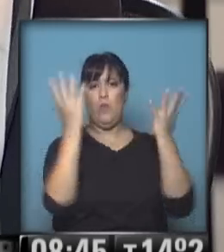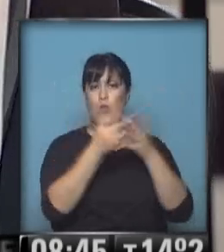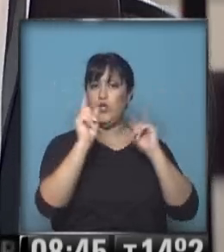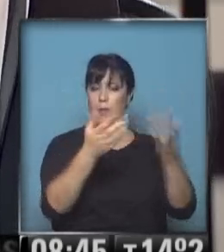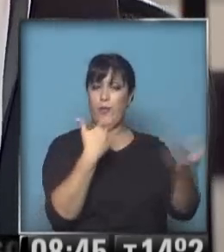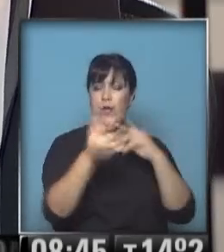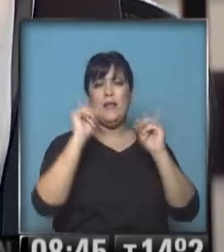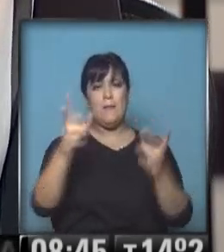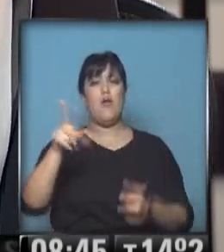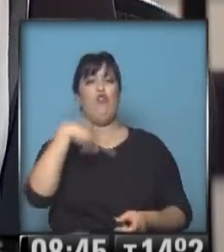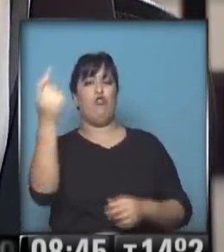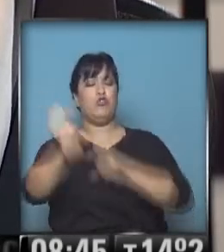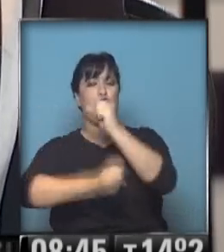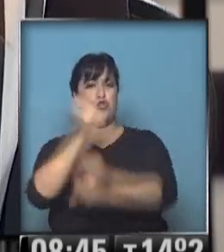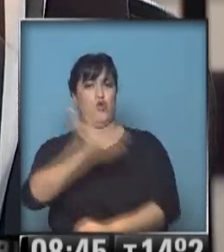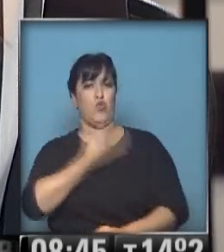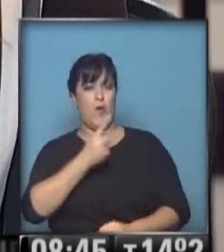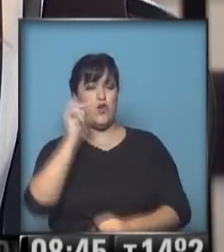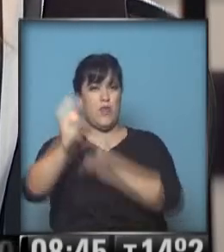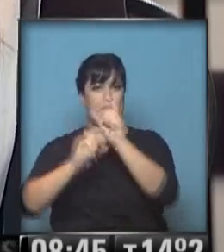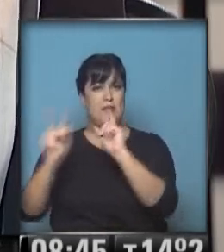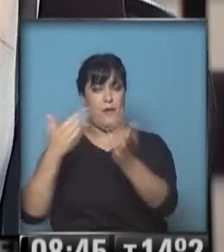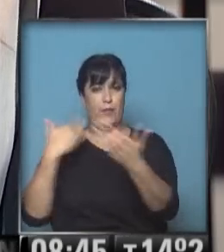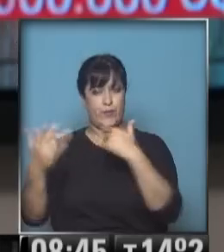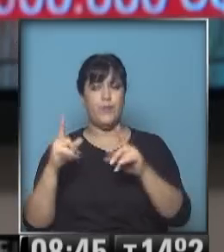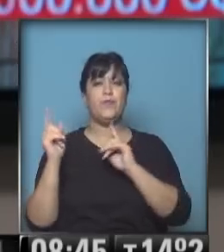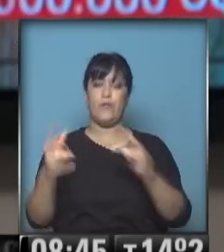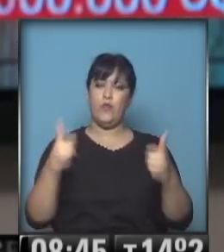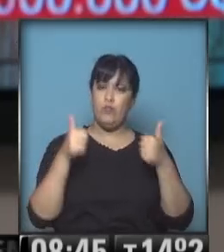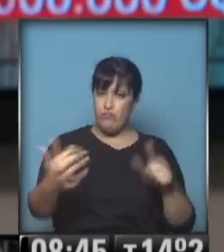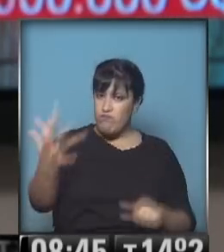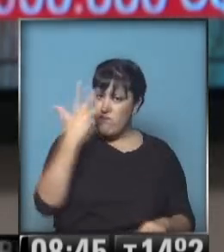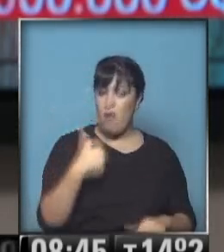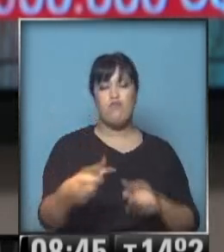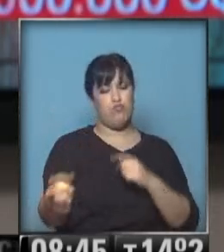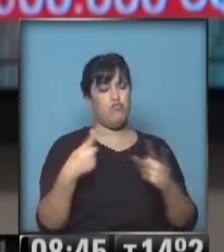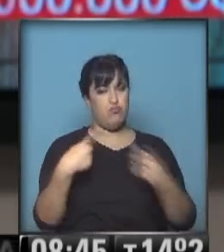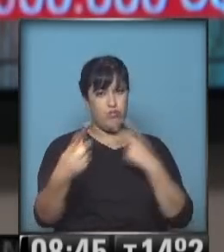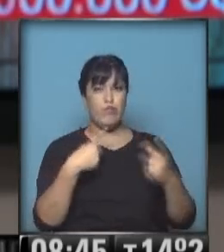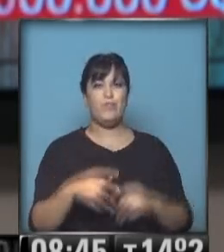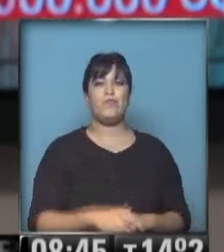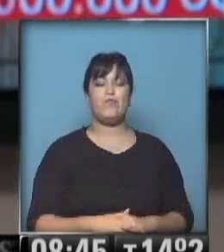empresarios todo eso allí en Naciones Unidas Gracias Raúl un placer eh hacer este repaso junto a ustedes este este fin de semana Fue genial